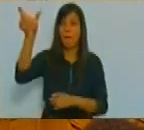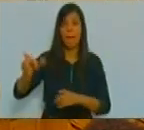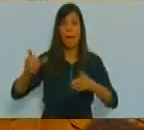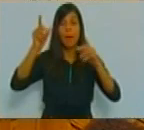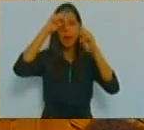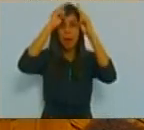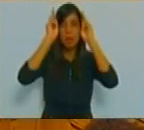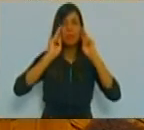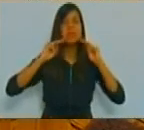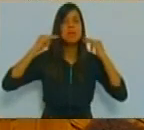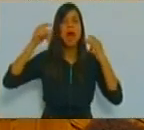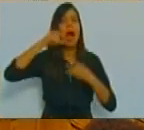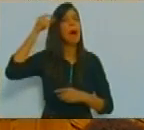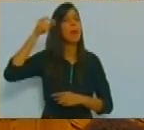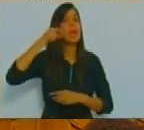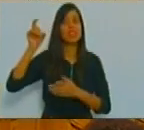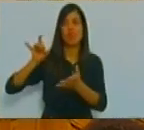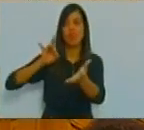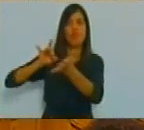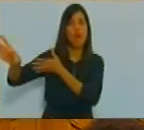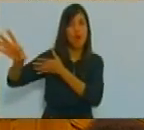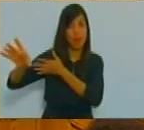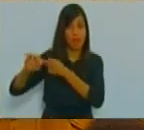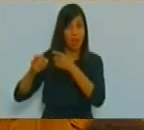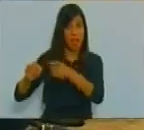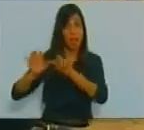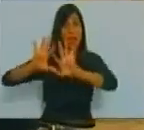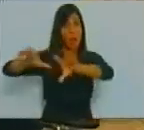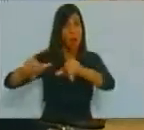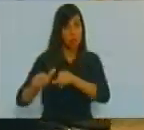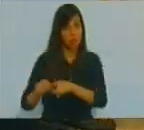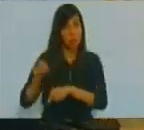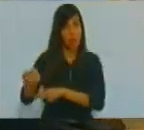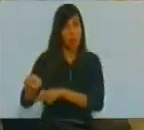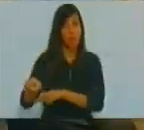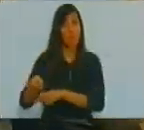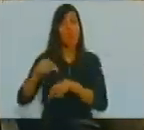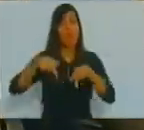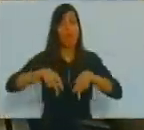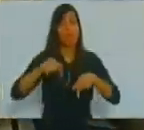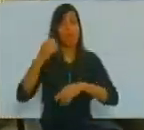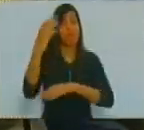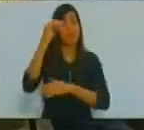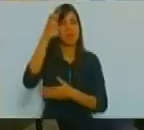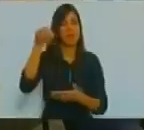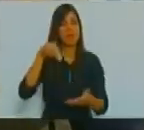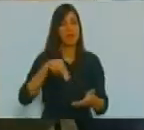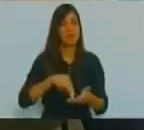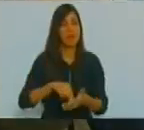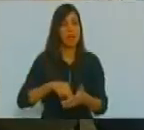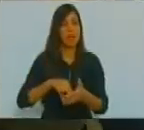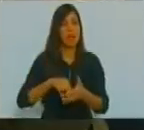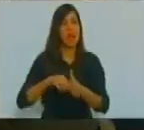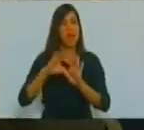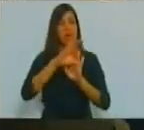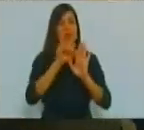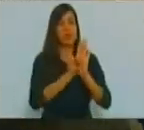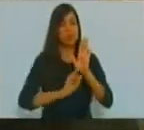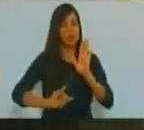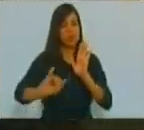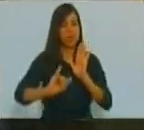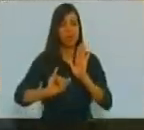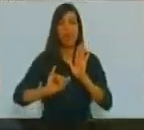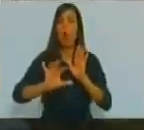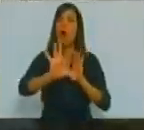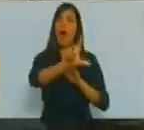corrupta fiscal y fue esta misma asamblea nacional constituyente la que designó y